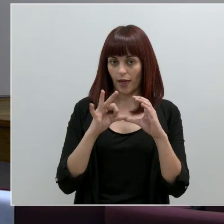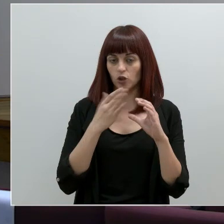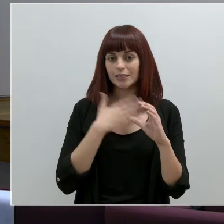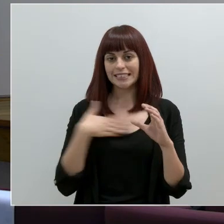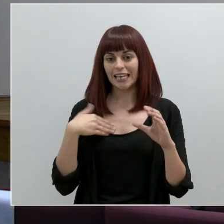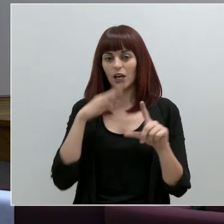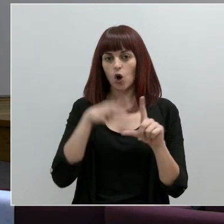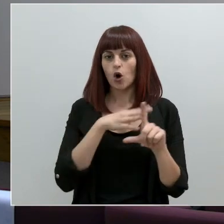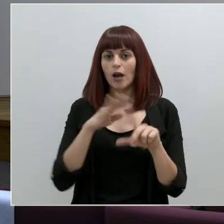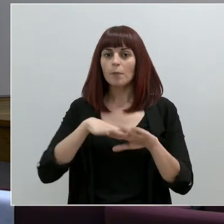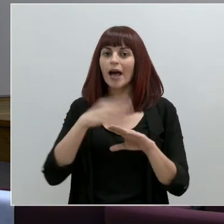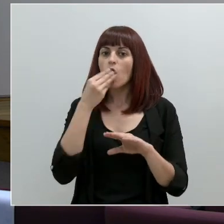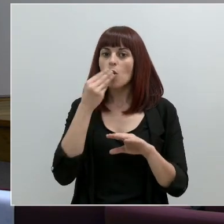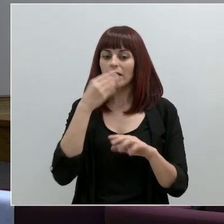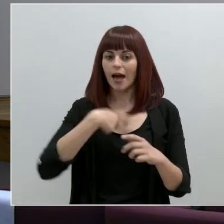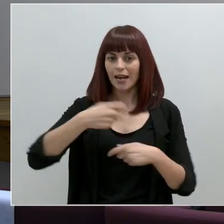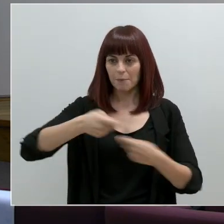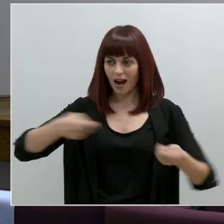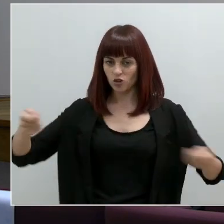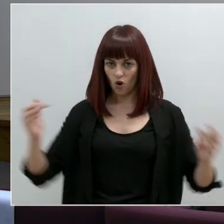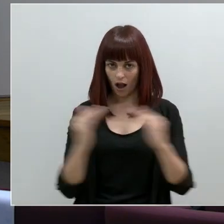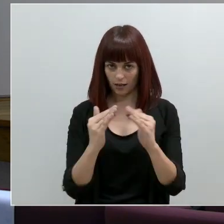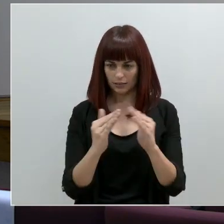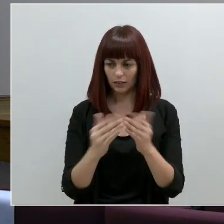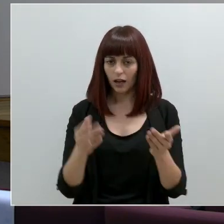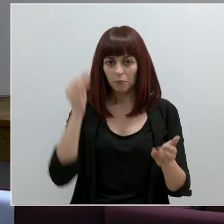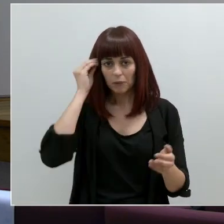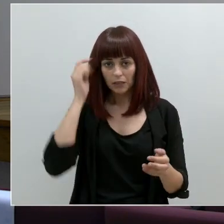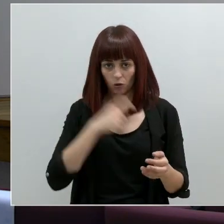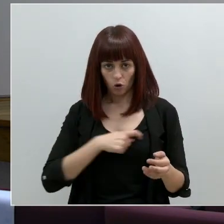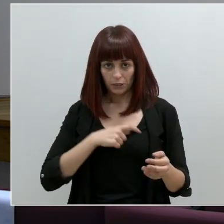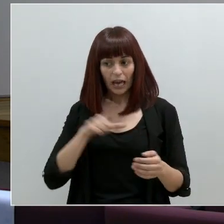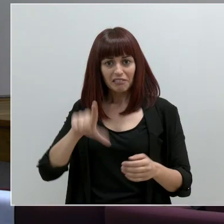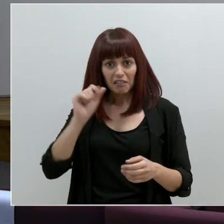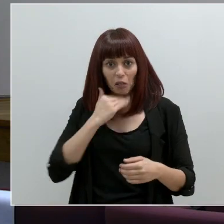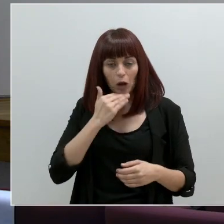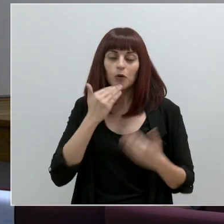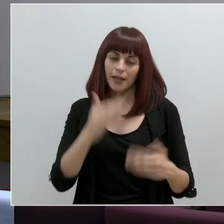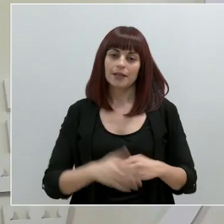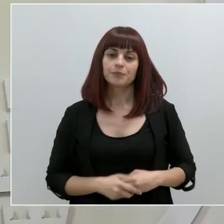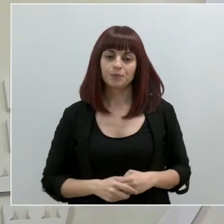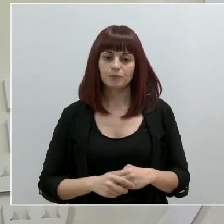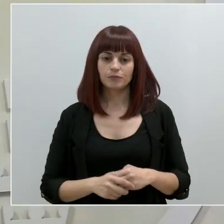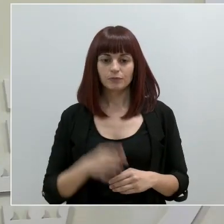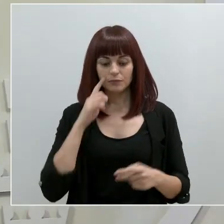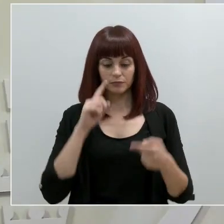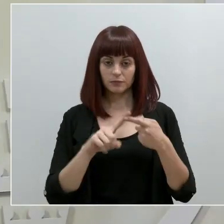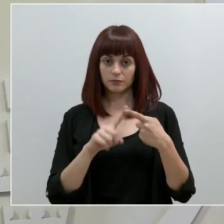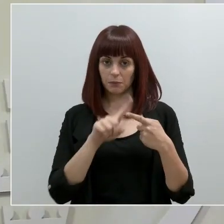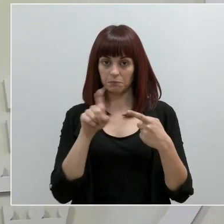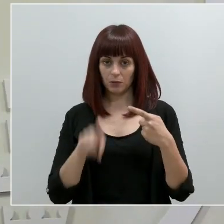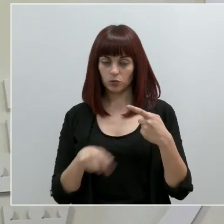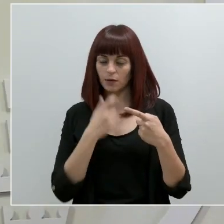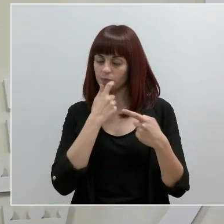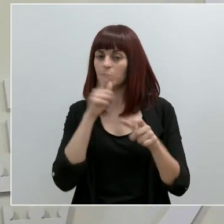horario para el reparto de comida a domicilio, si se ha estudiado en el comité y si se ha decidido algo. Gracias. Respecto a la primera pregunta